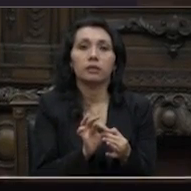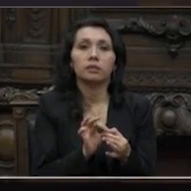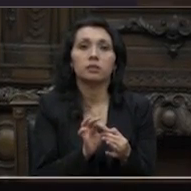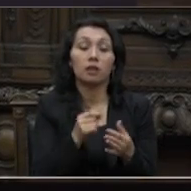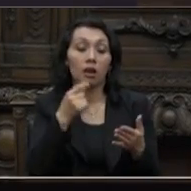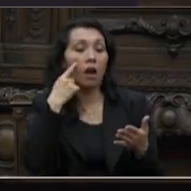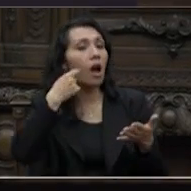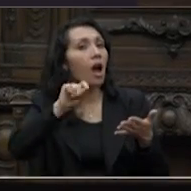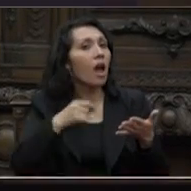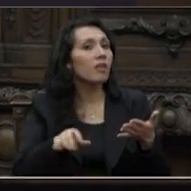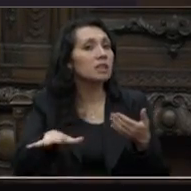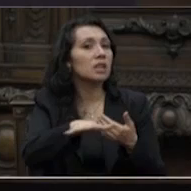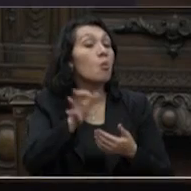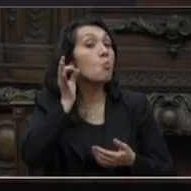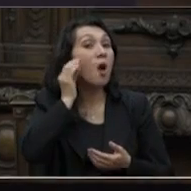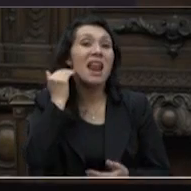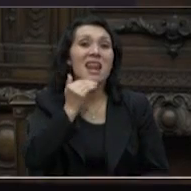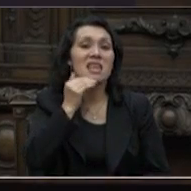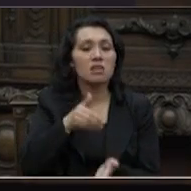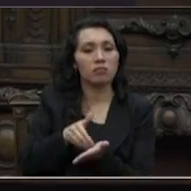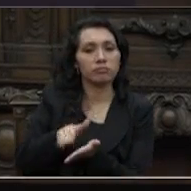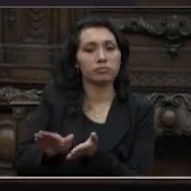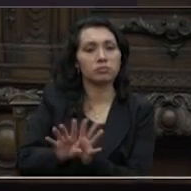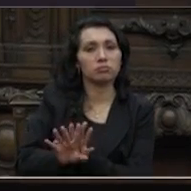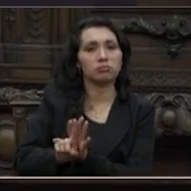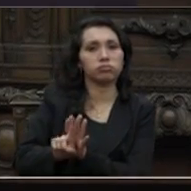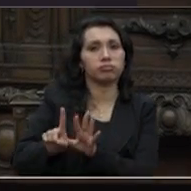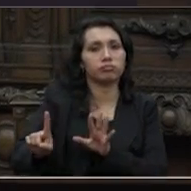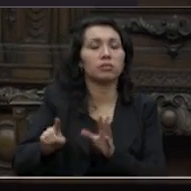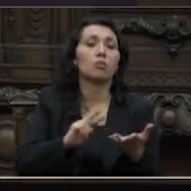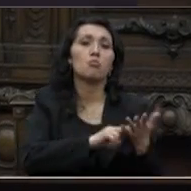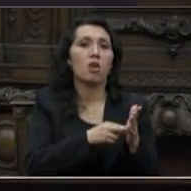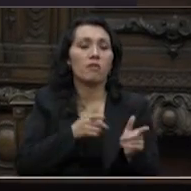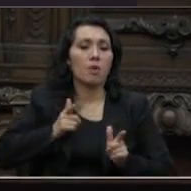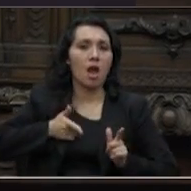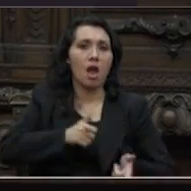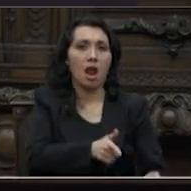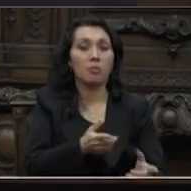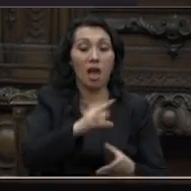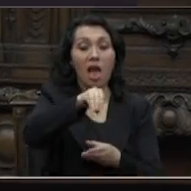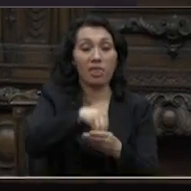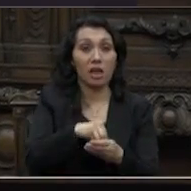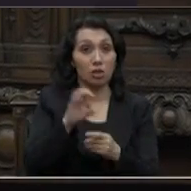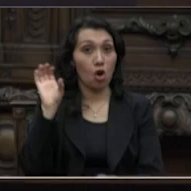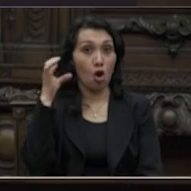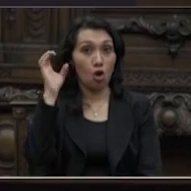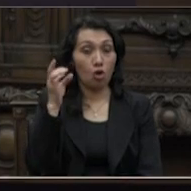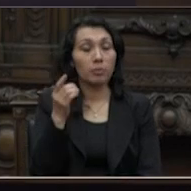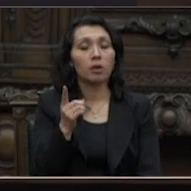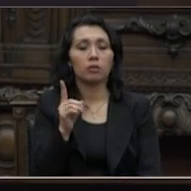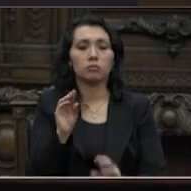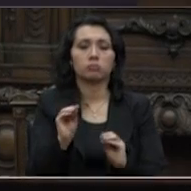evaluar la situación de mujeres y niñas desplazadas como consecuencia del conflicto armado interno en Colombia, hace